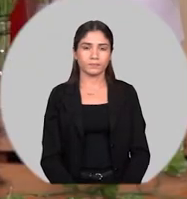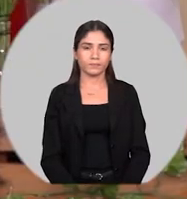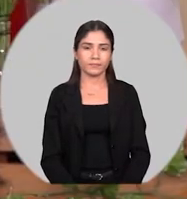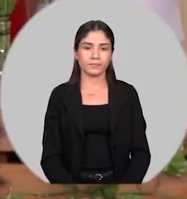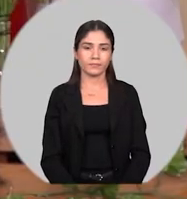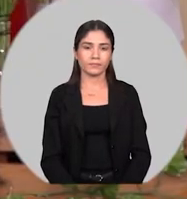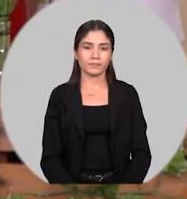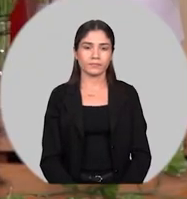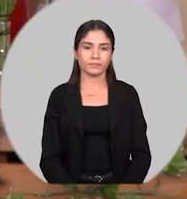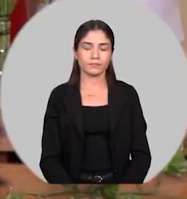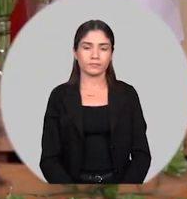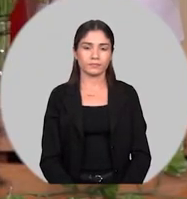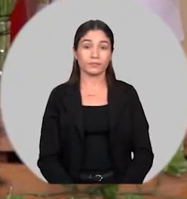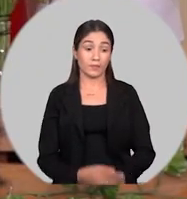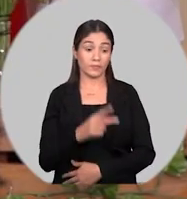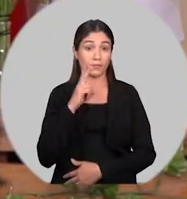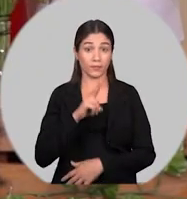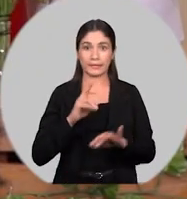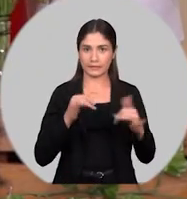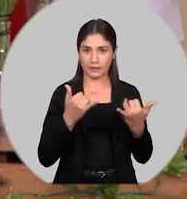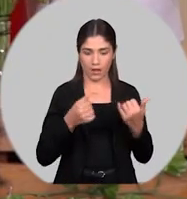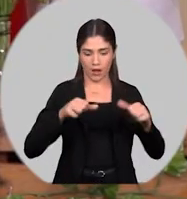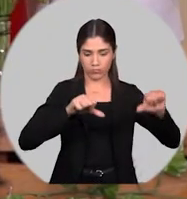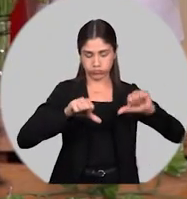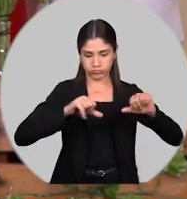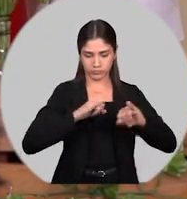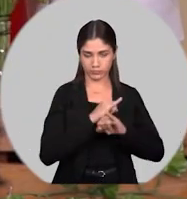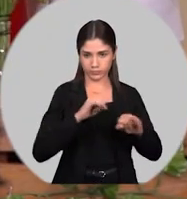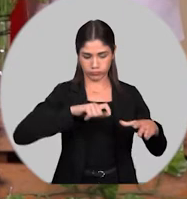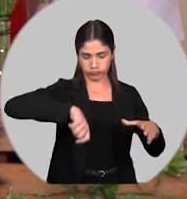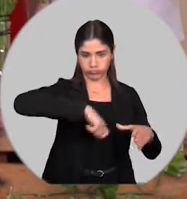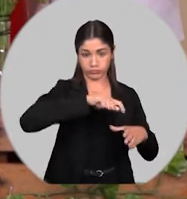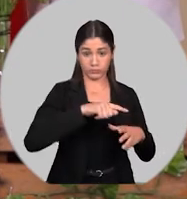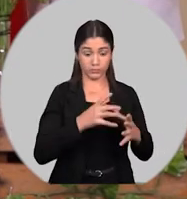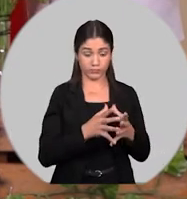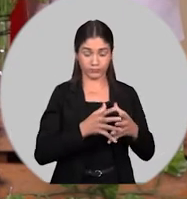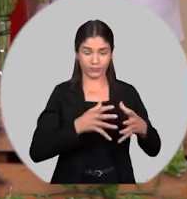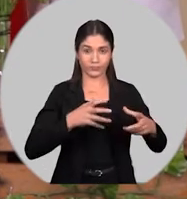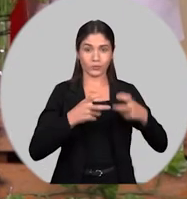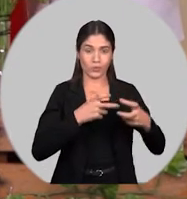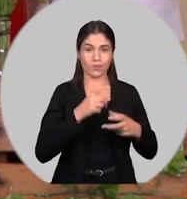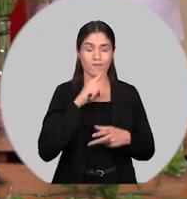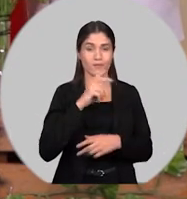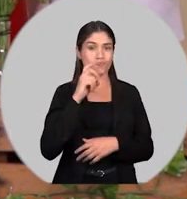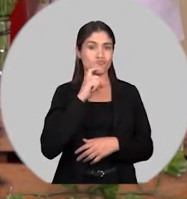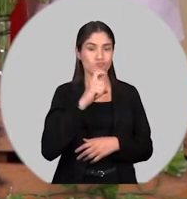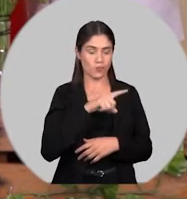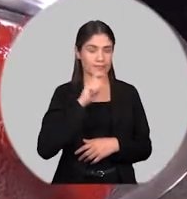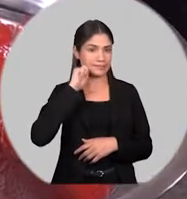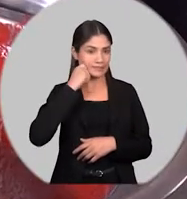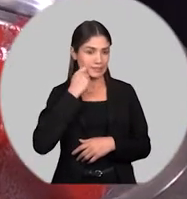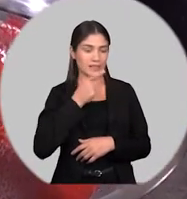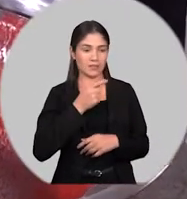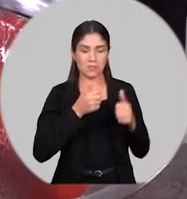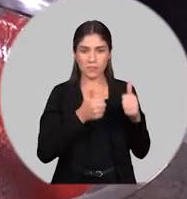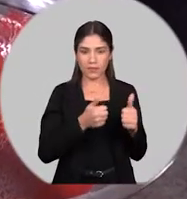Como podemos ver, acá ya termina, ya estamos terminando. Nuestra masa está súper linda, no